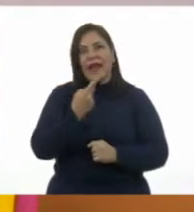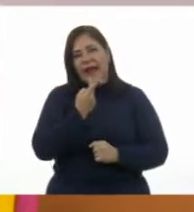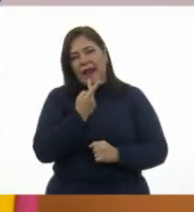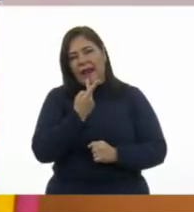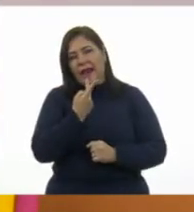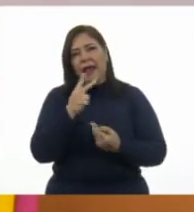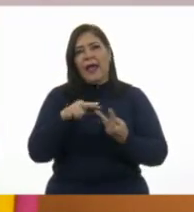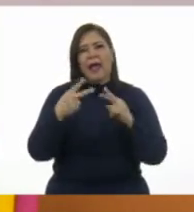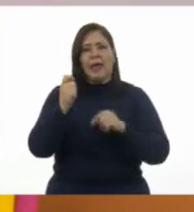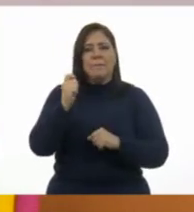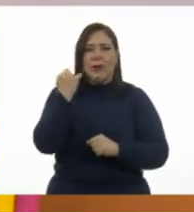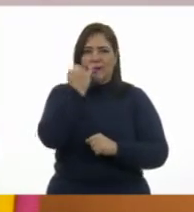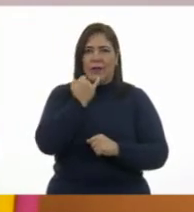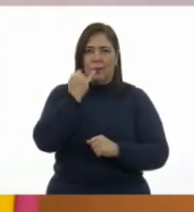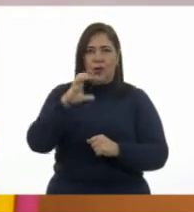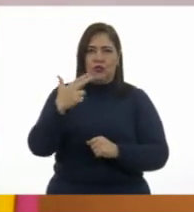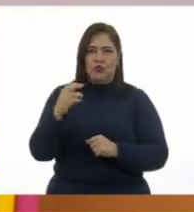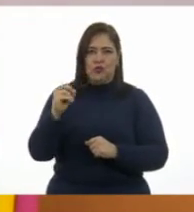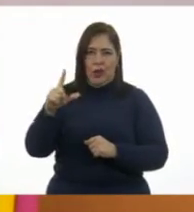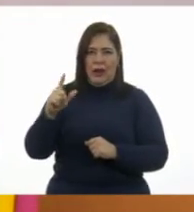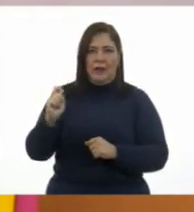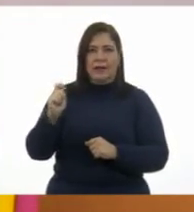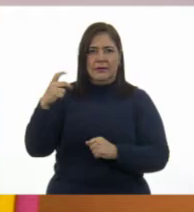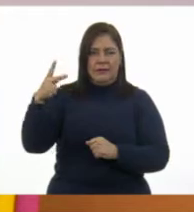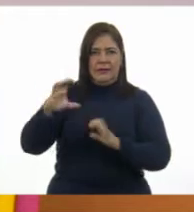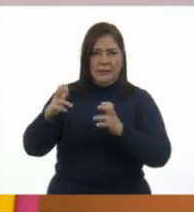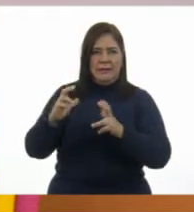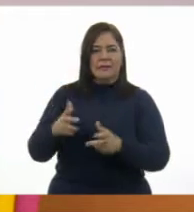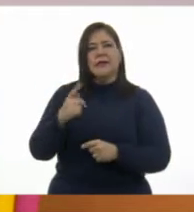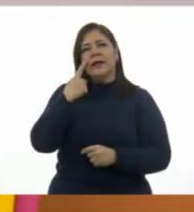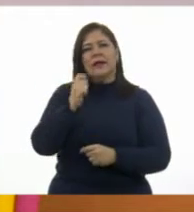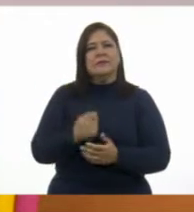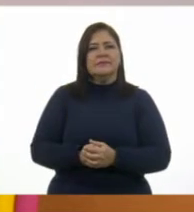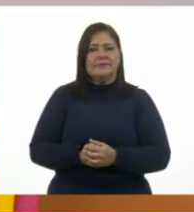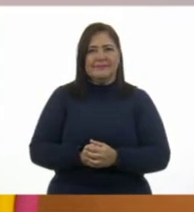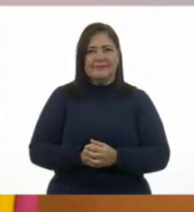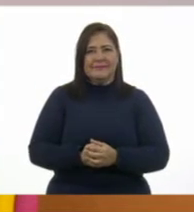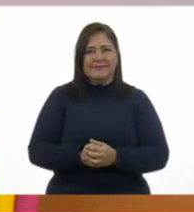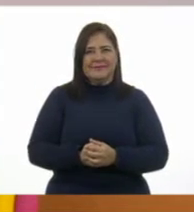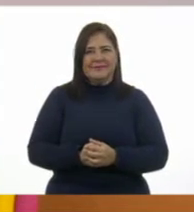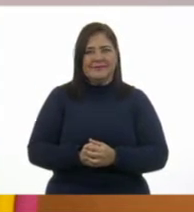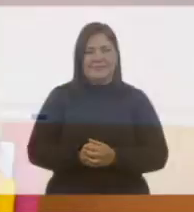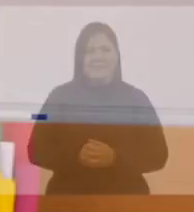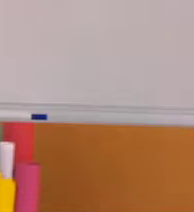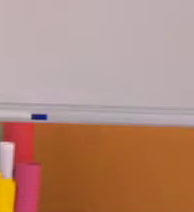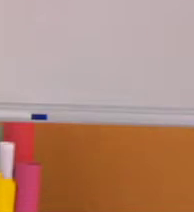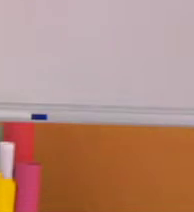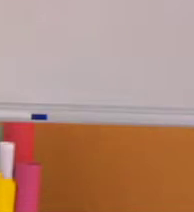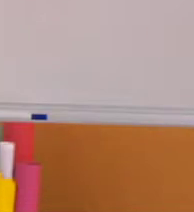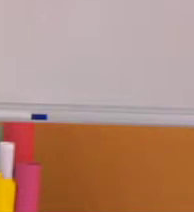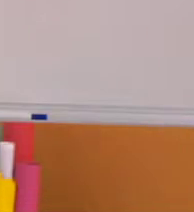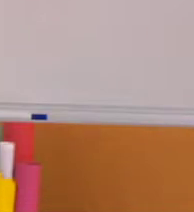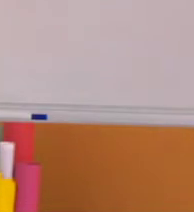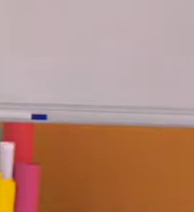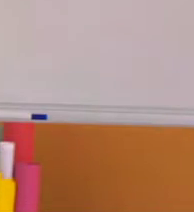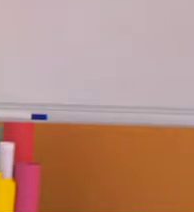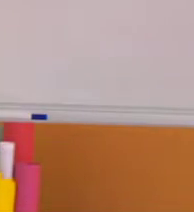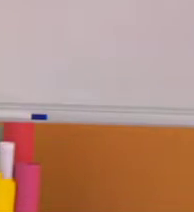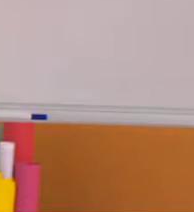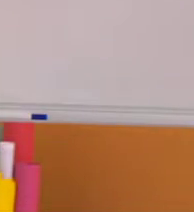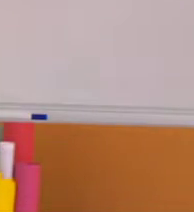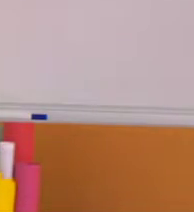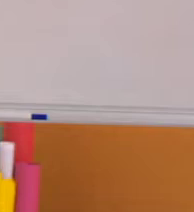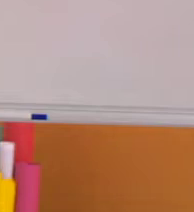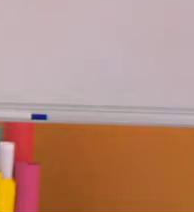Migakchal, hiñik, aba, hiñich, Erika, Saraí, Vázquez, Gómez, Chile, Monja, Chi, Morelos, municipio de Tumbalá, Chiapas,